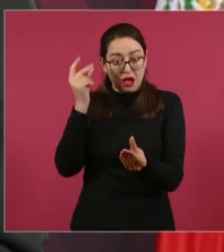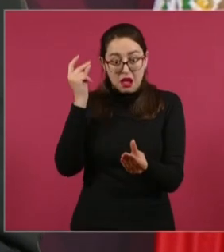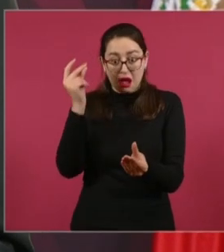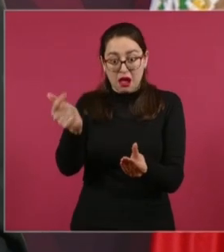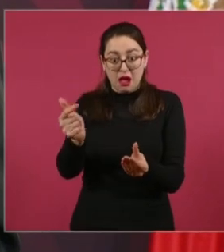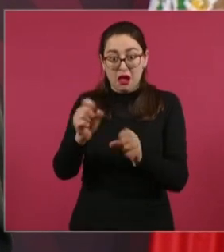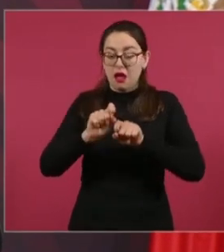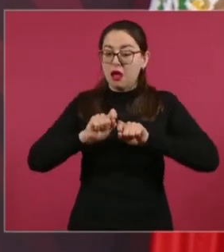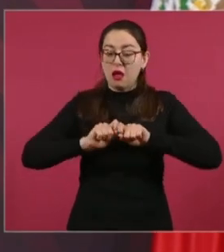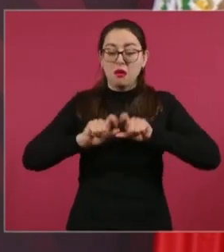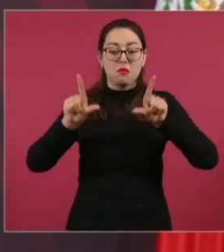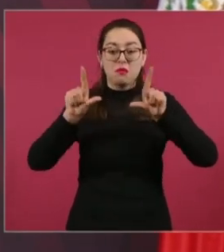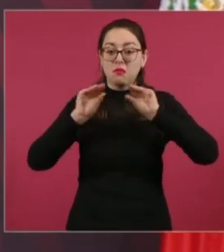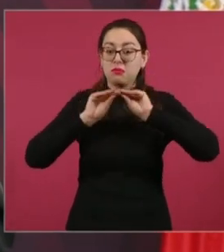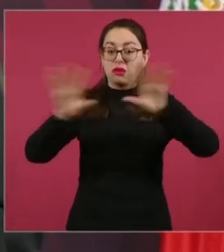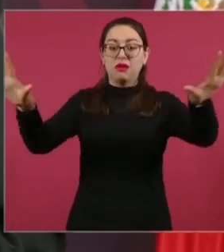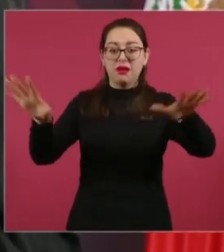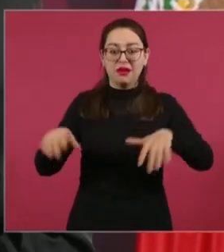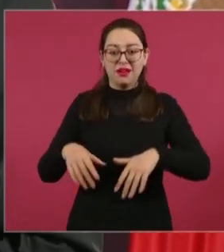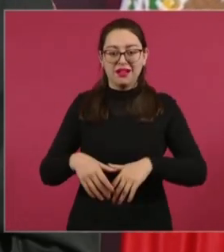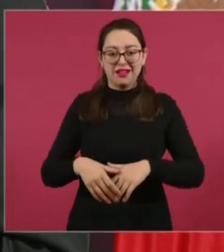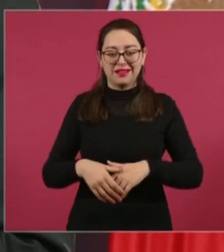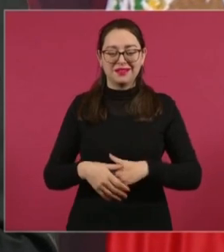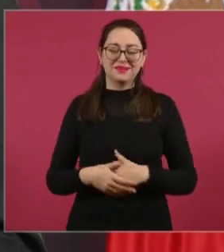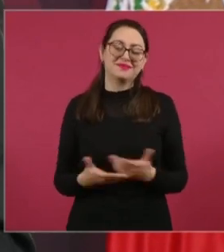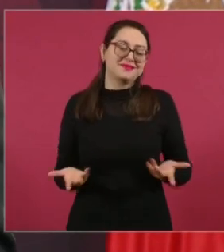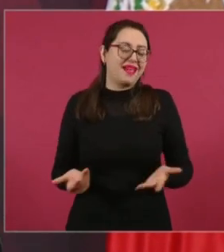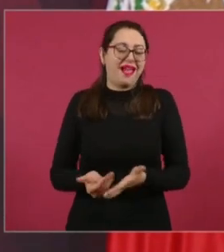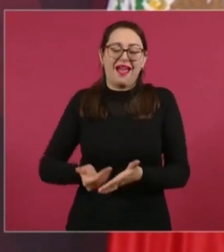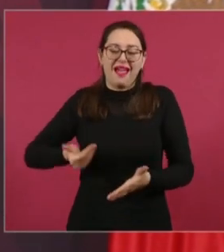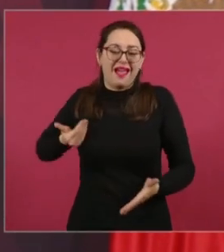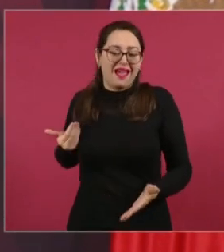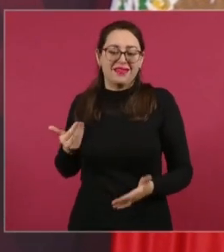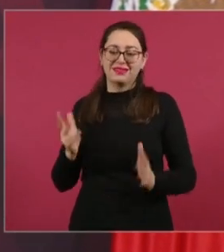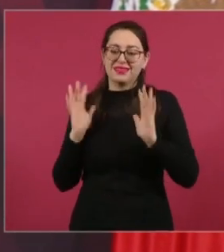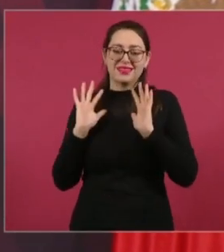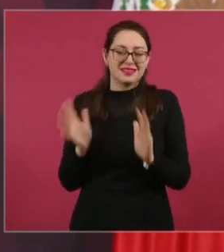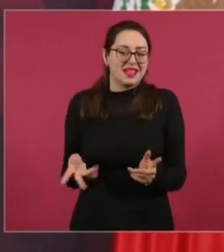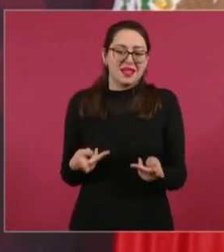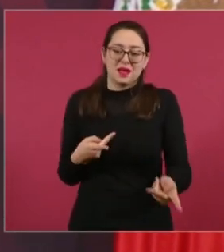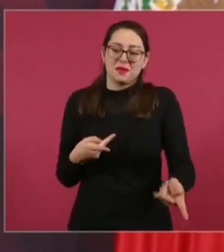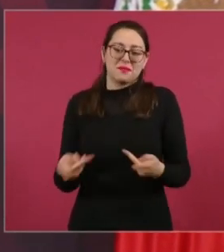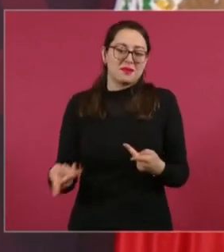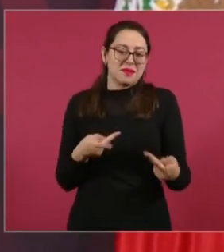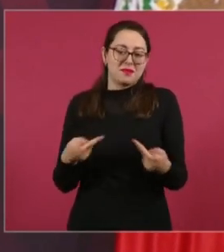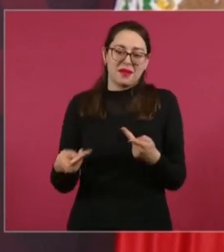porque ya estaba adentro, o sea, Televisa ya tenía todo.